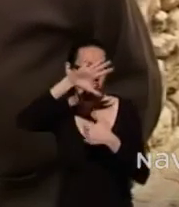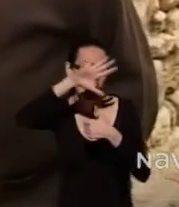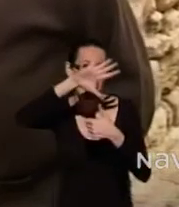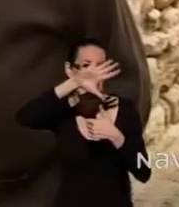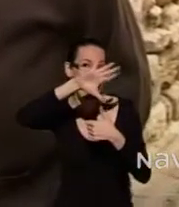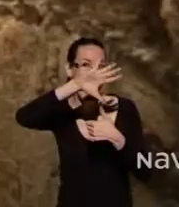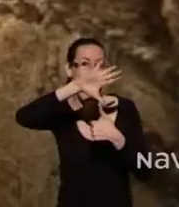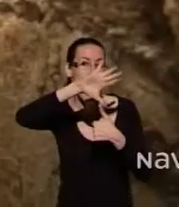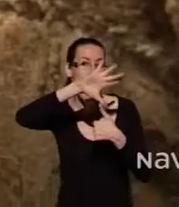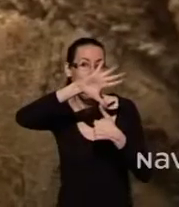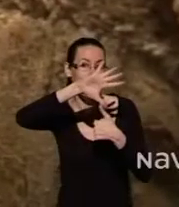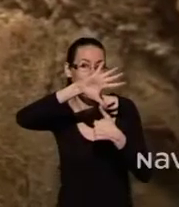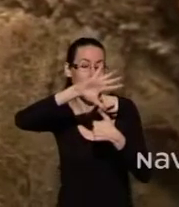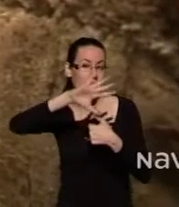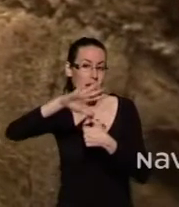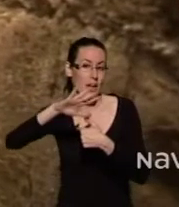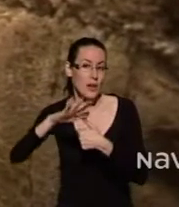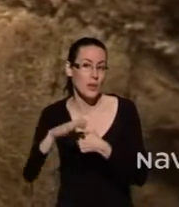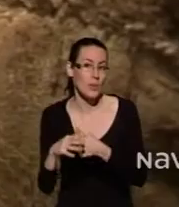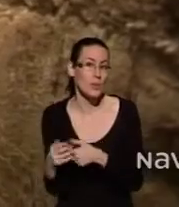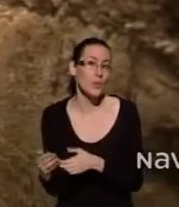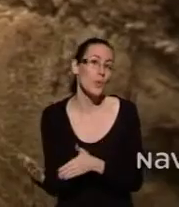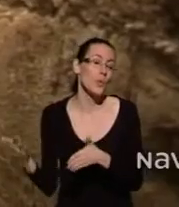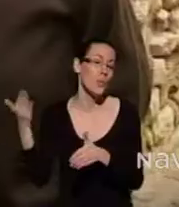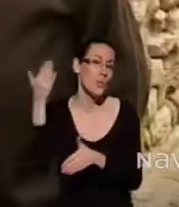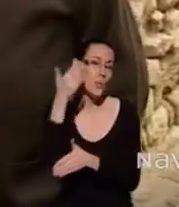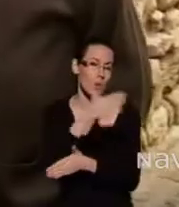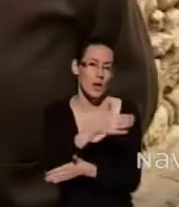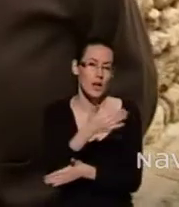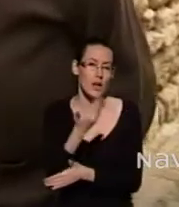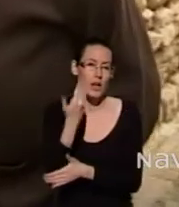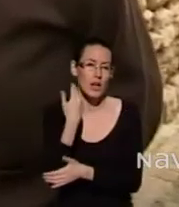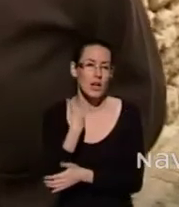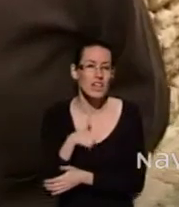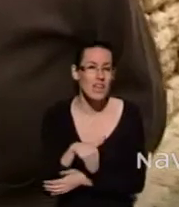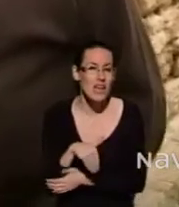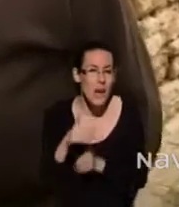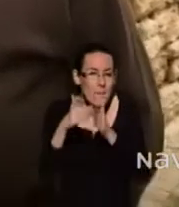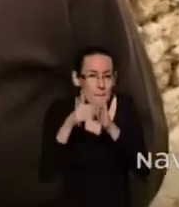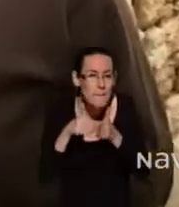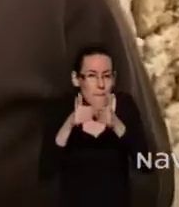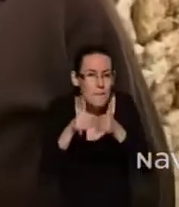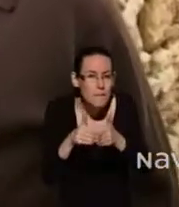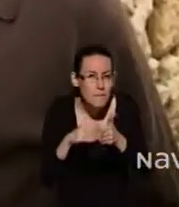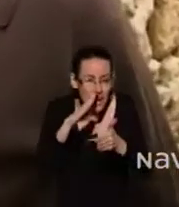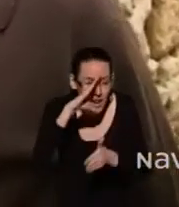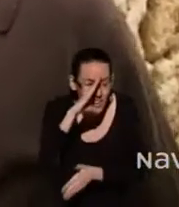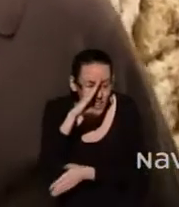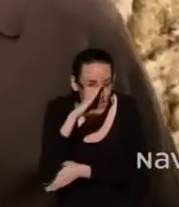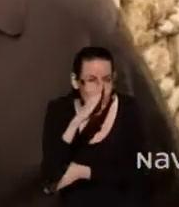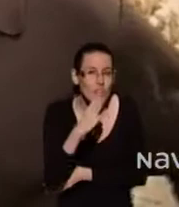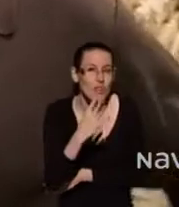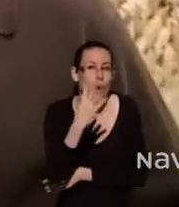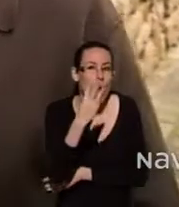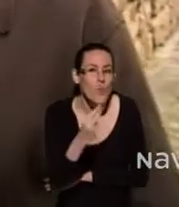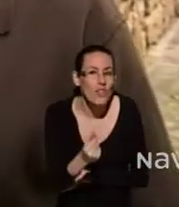en barco. Y claro, llevaba 4 o 5 días en la bodega, se metió en el barco en la bodega. Y